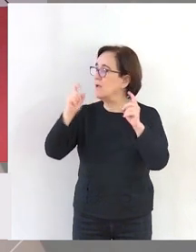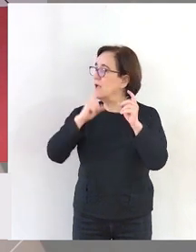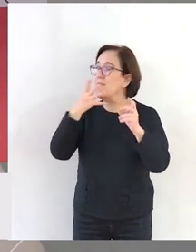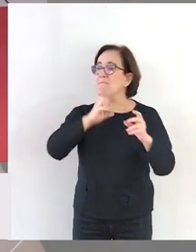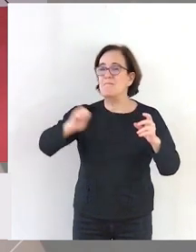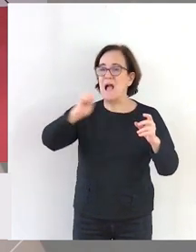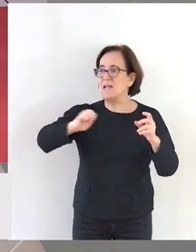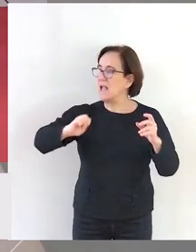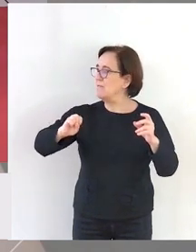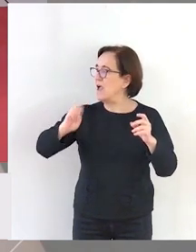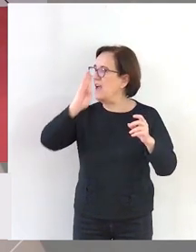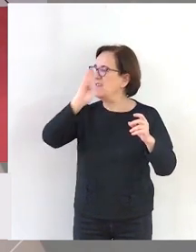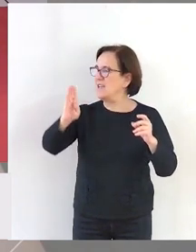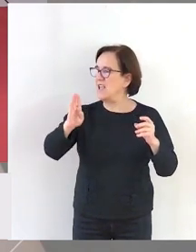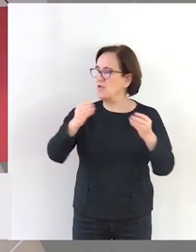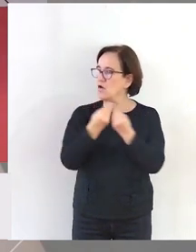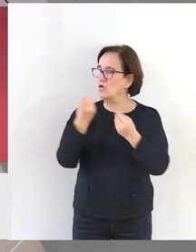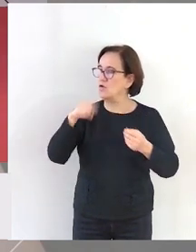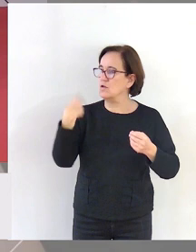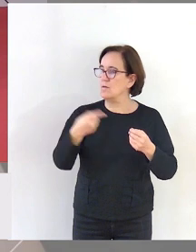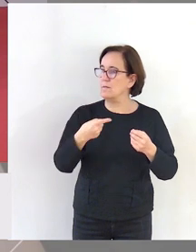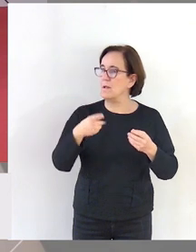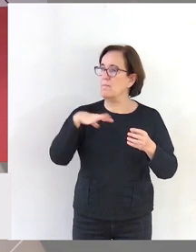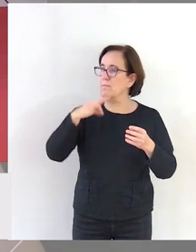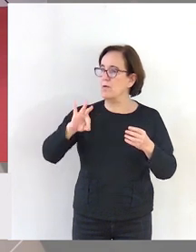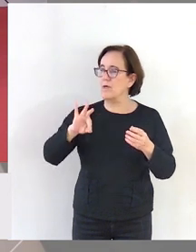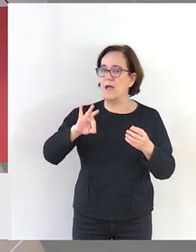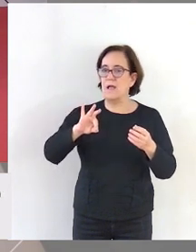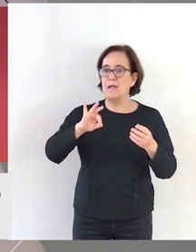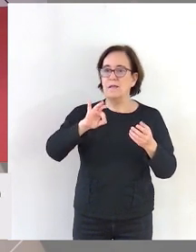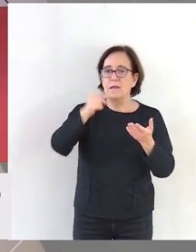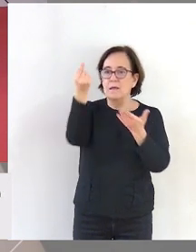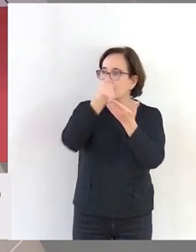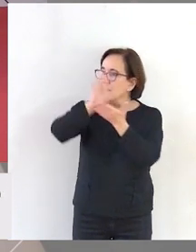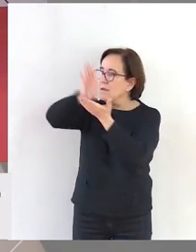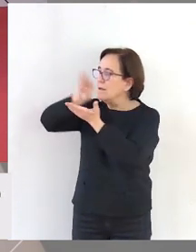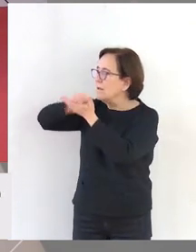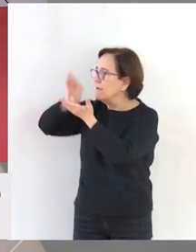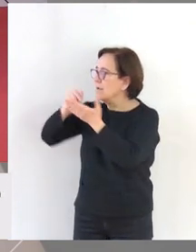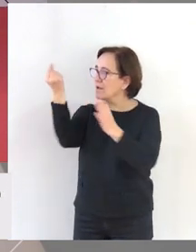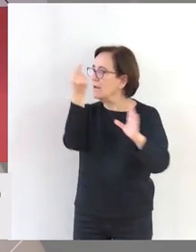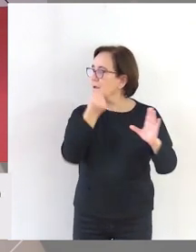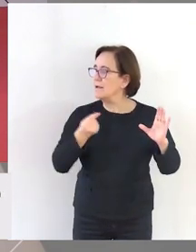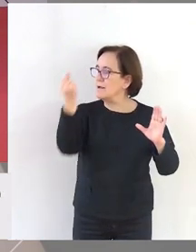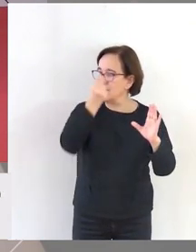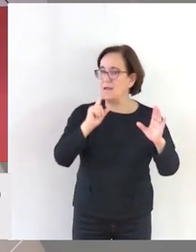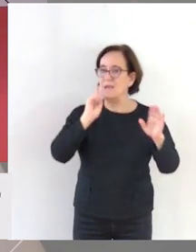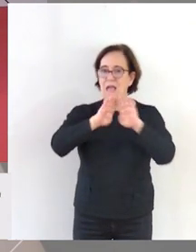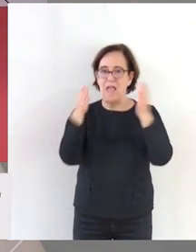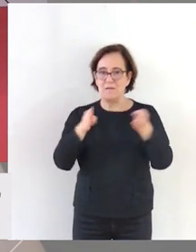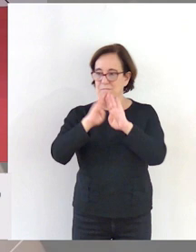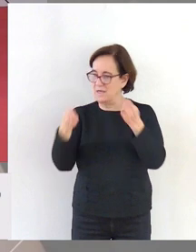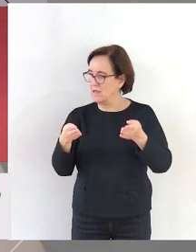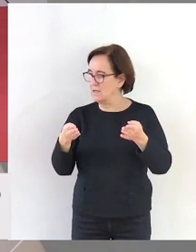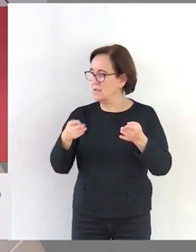Maravillas en directo con nosotros eh Para poder ir recogiendo gráficamente todo aquello que está sucediendo en las mesas y que